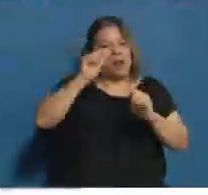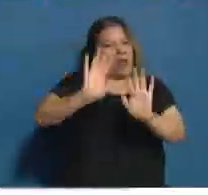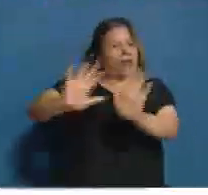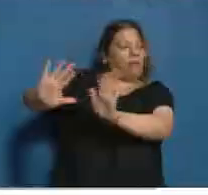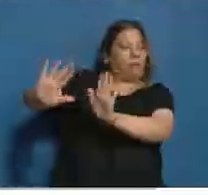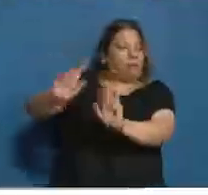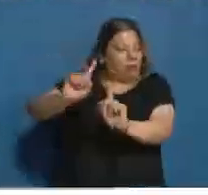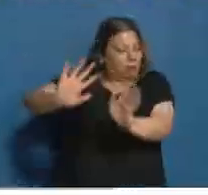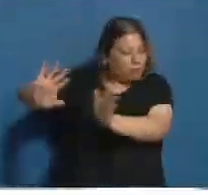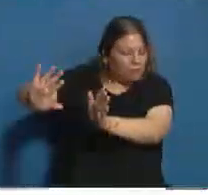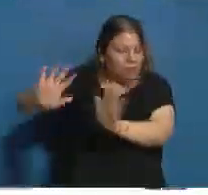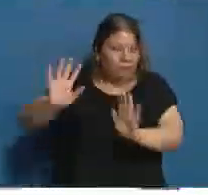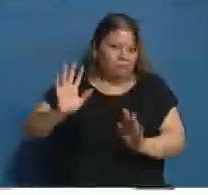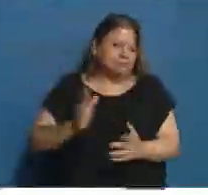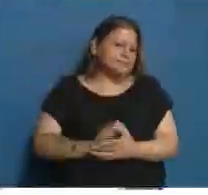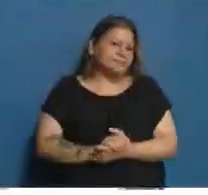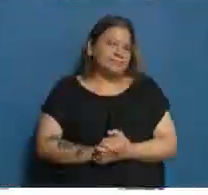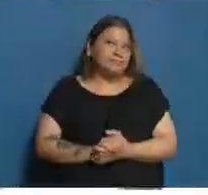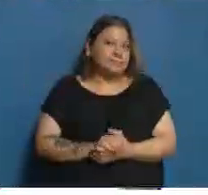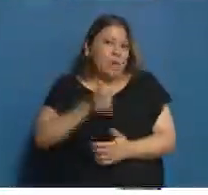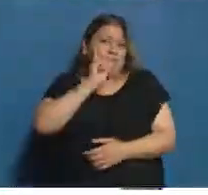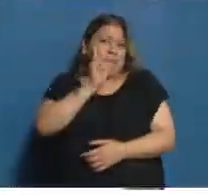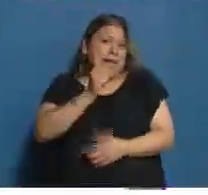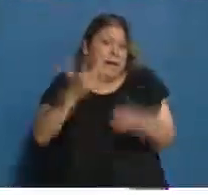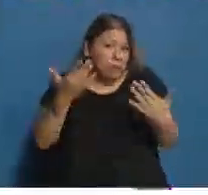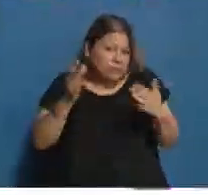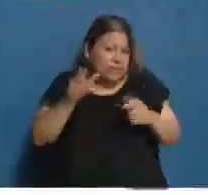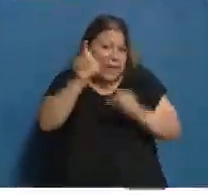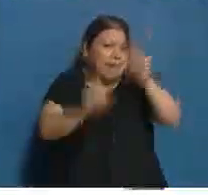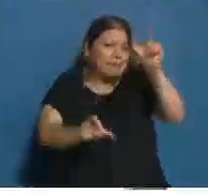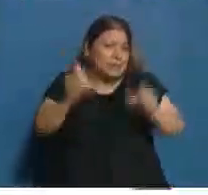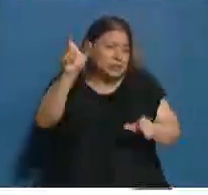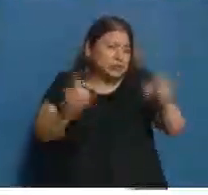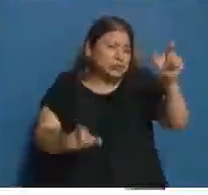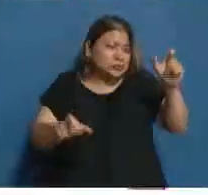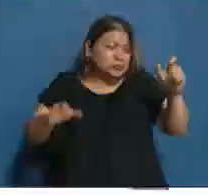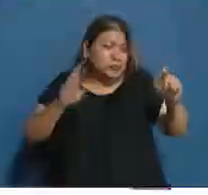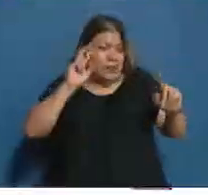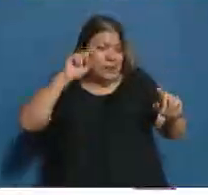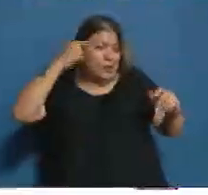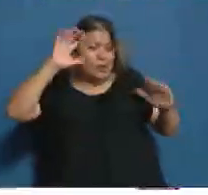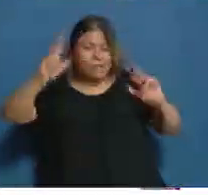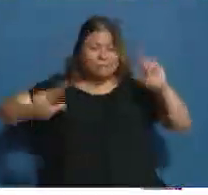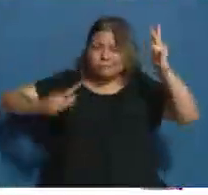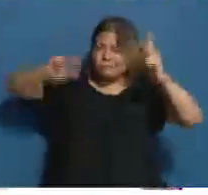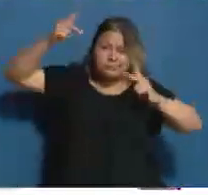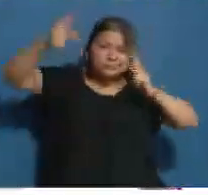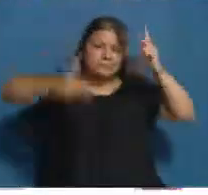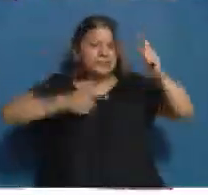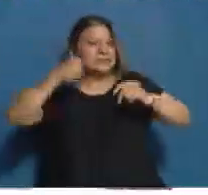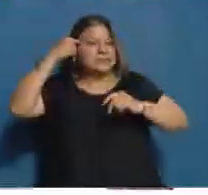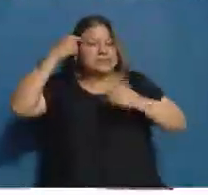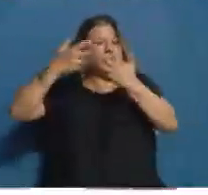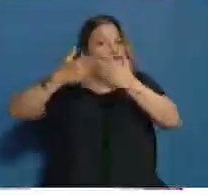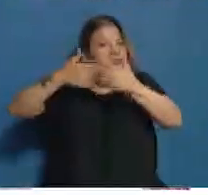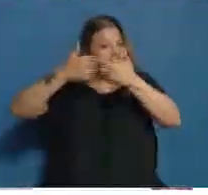porque vos viste lo que es, es un peligro la calle, la gente anda toda alterada, que la conciencia